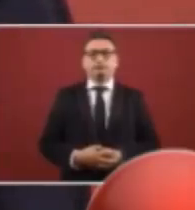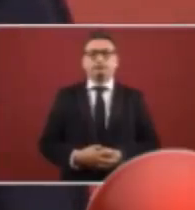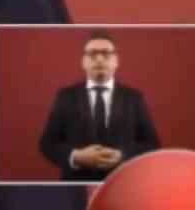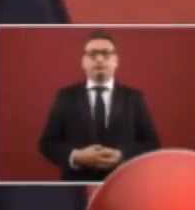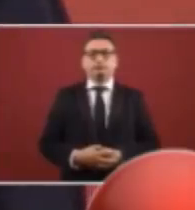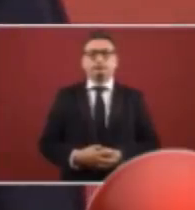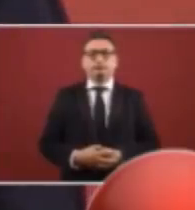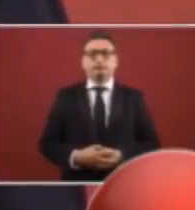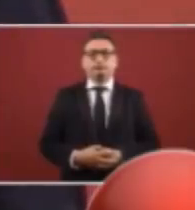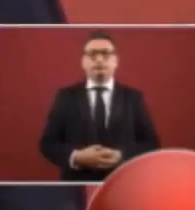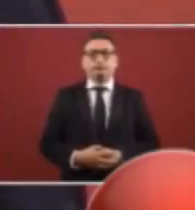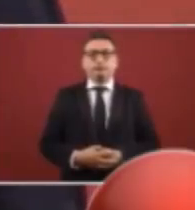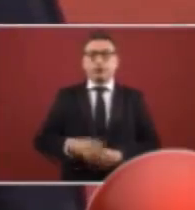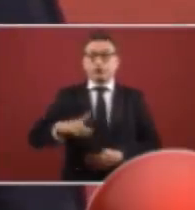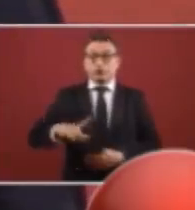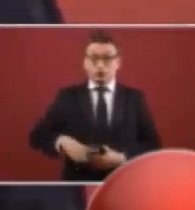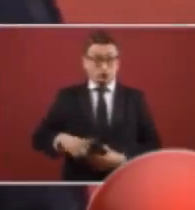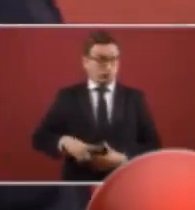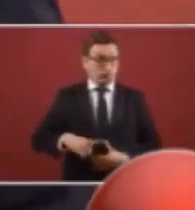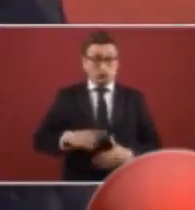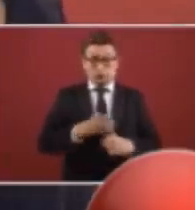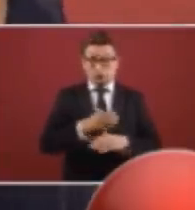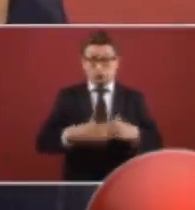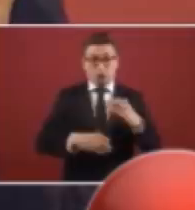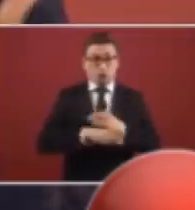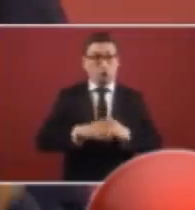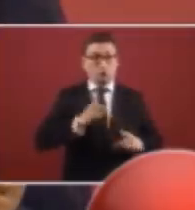sin cuidar